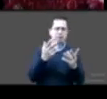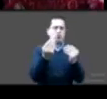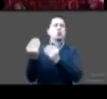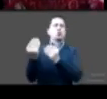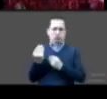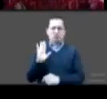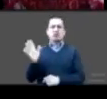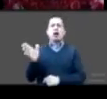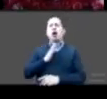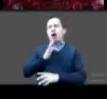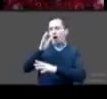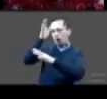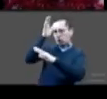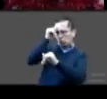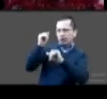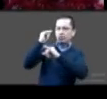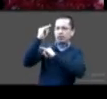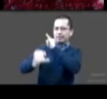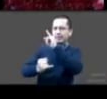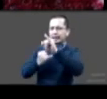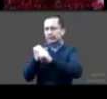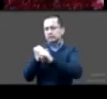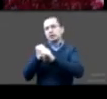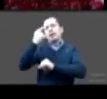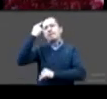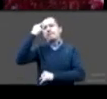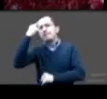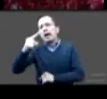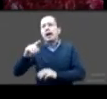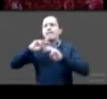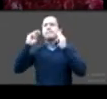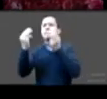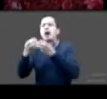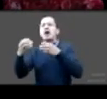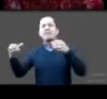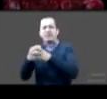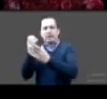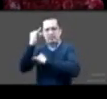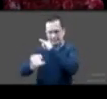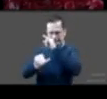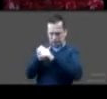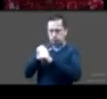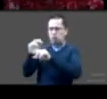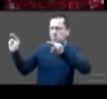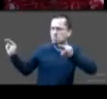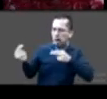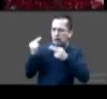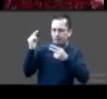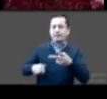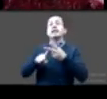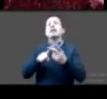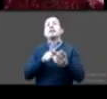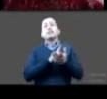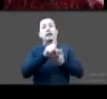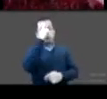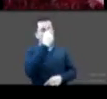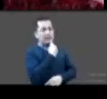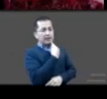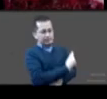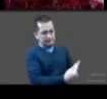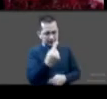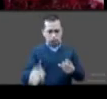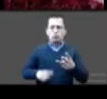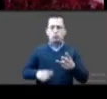tenemos contra la delincuencia organizada transnacional, sobre derechos del niño, el protocolo facultativo de venta de